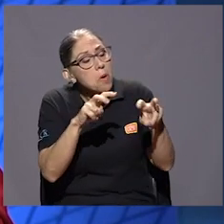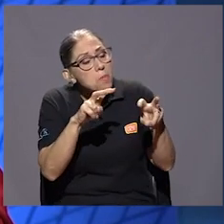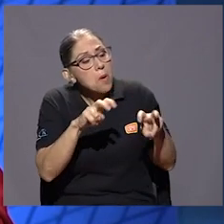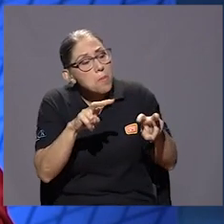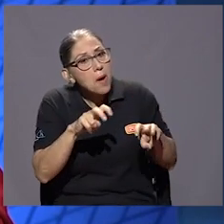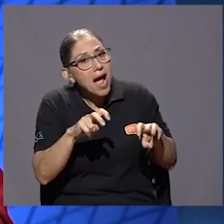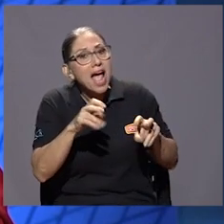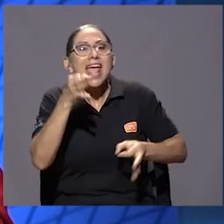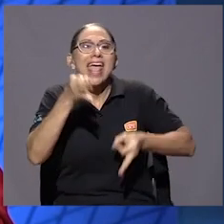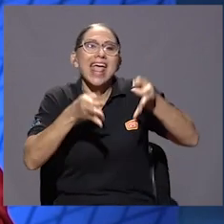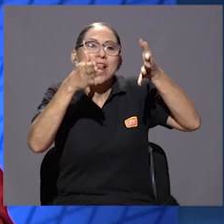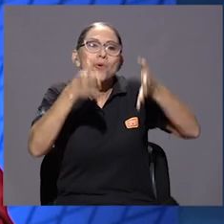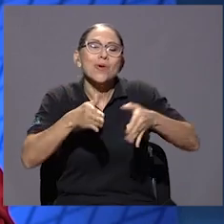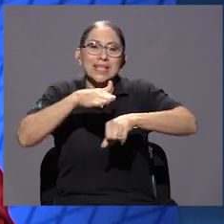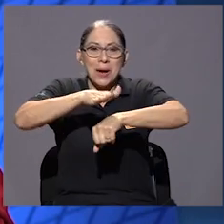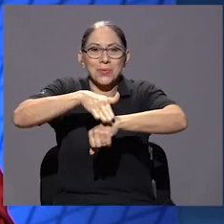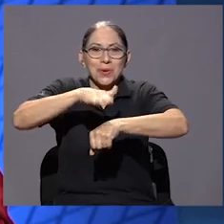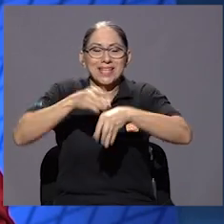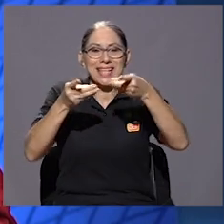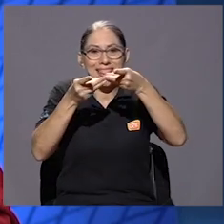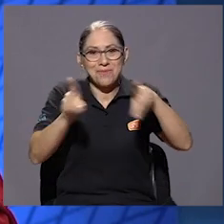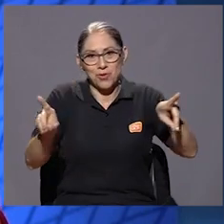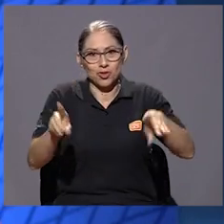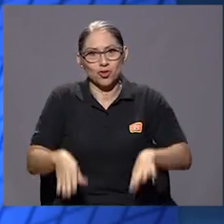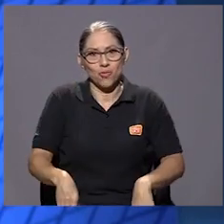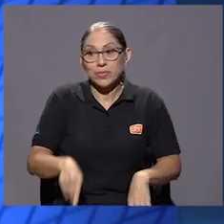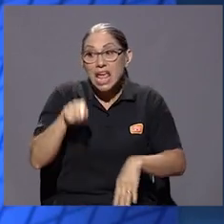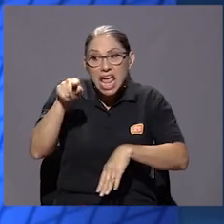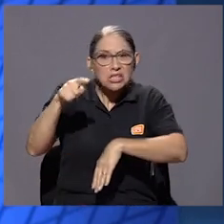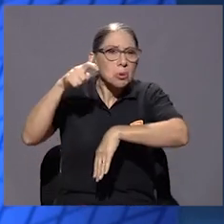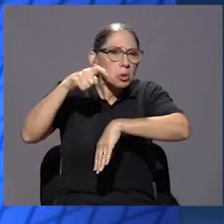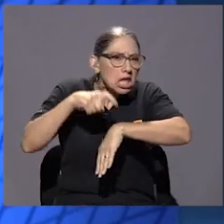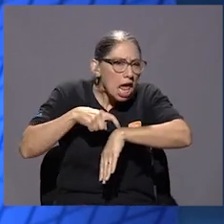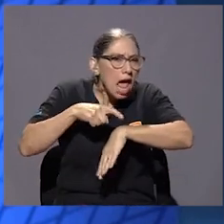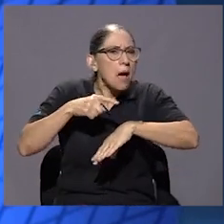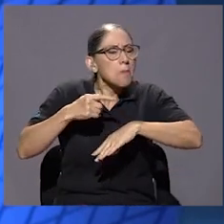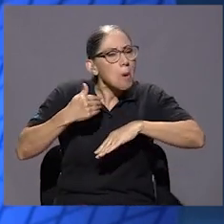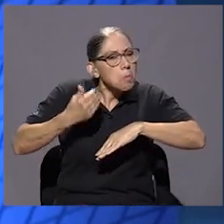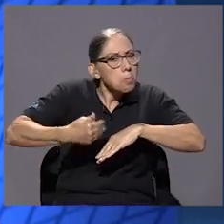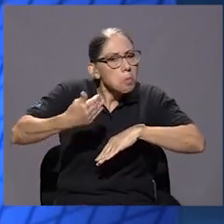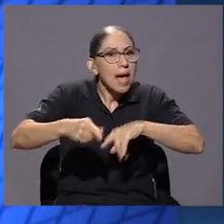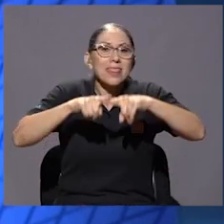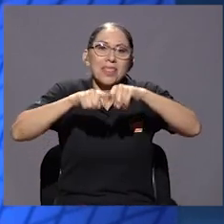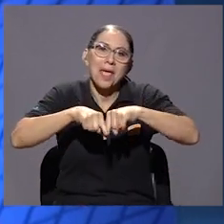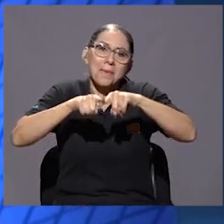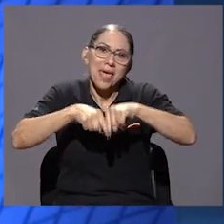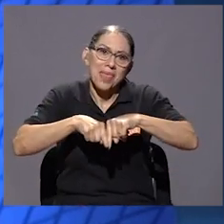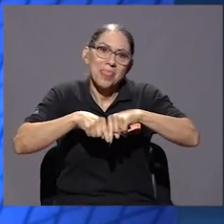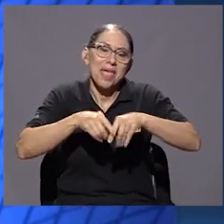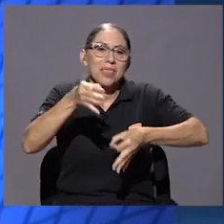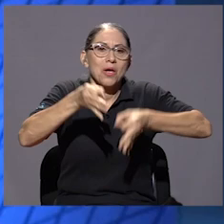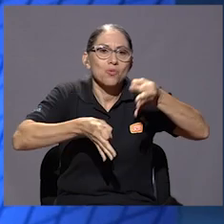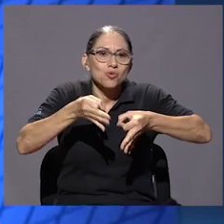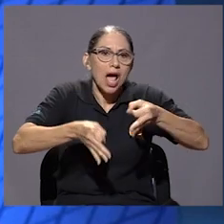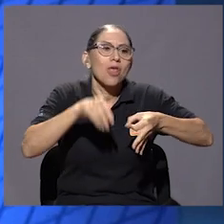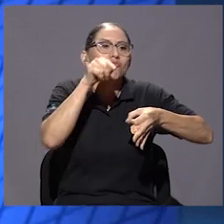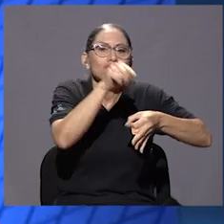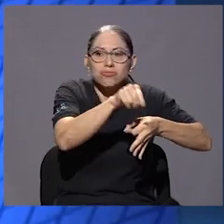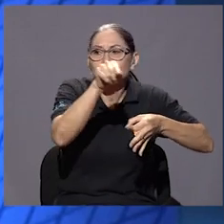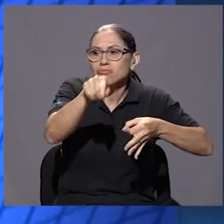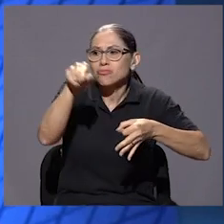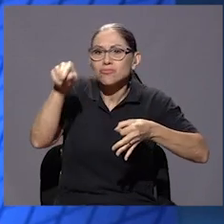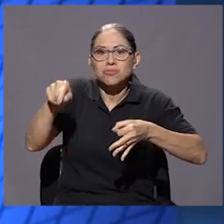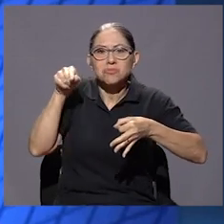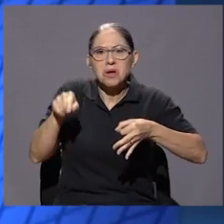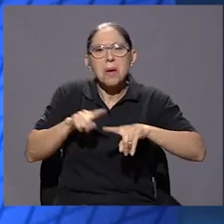juez autoriza dicho divorcio. Eso lleva un tiempo que depende de cada juzgado, de cada despacho, pero lleva